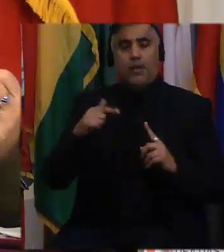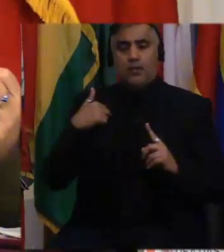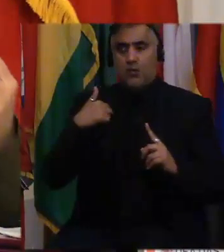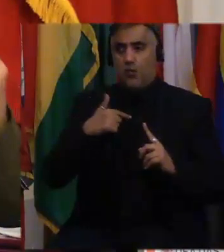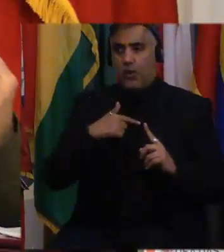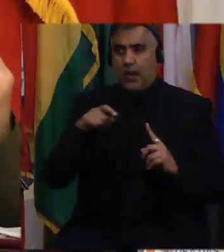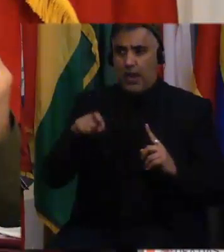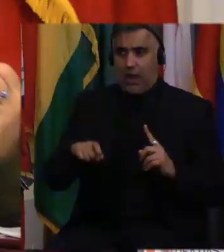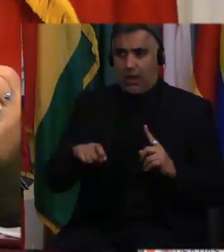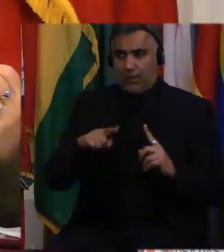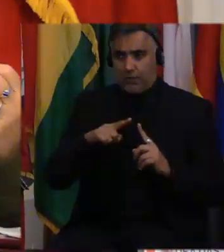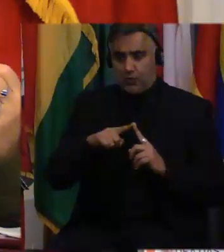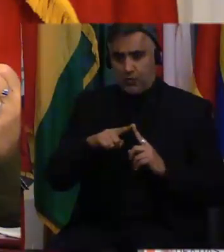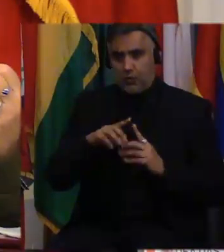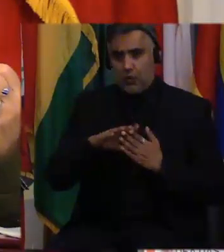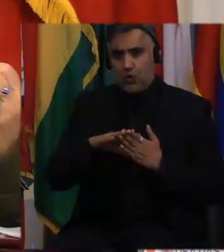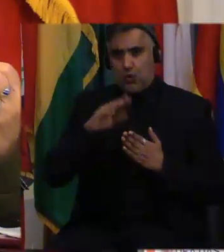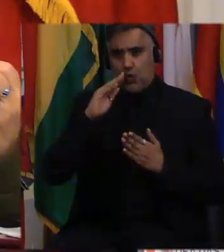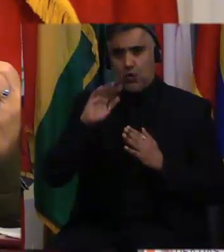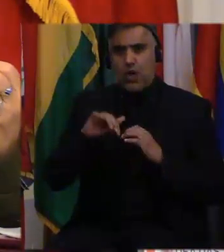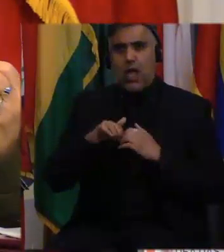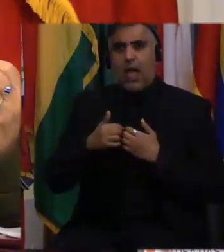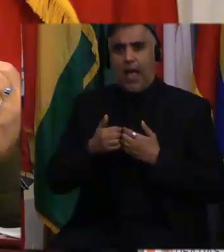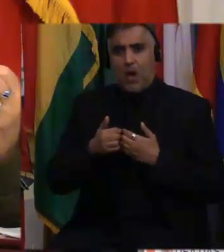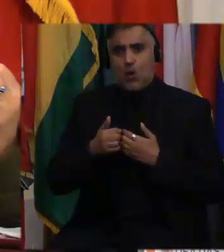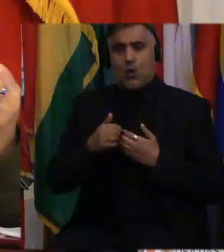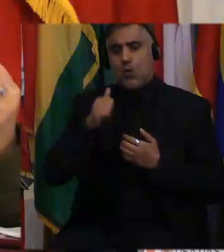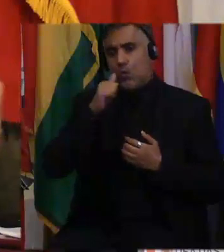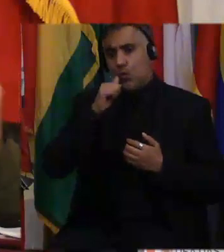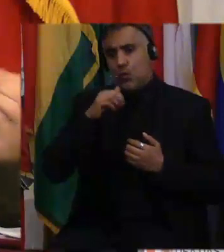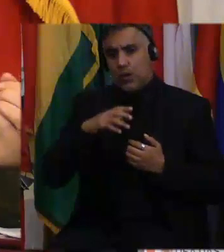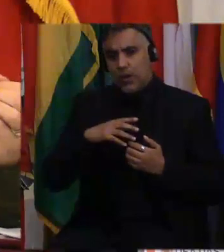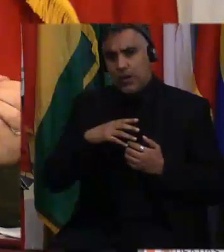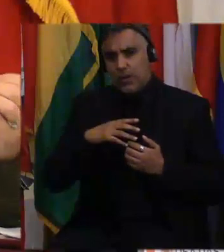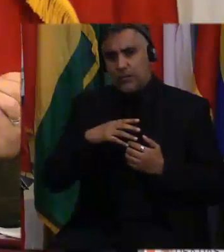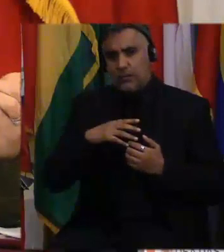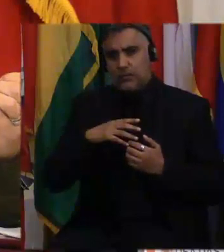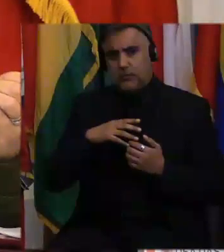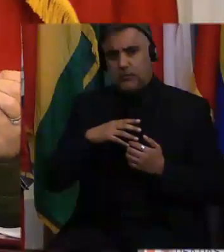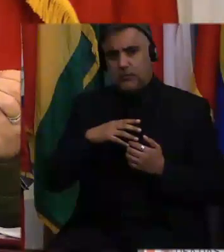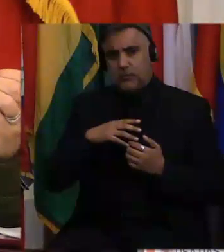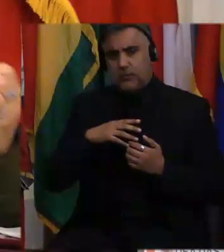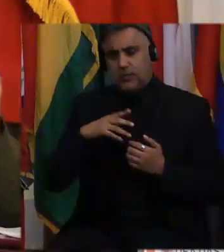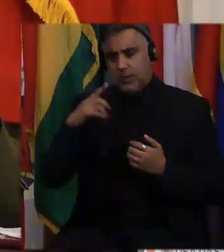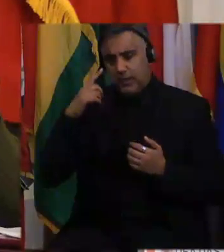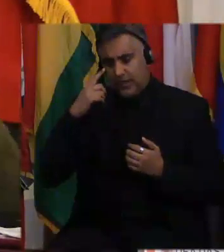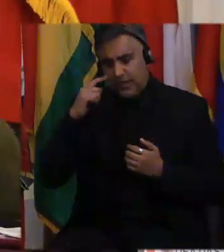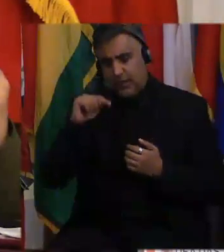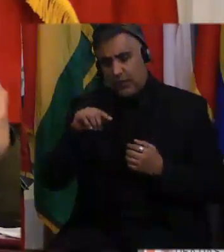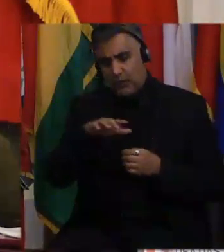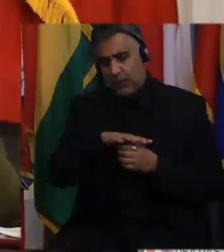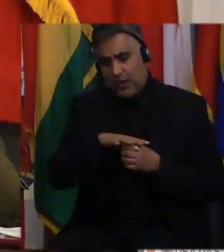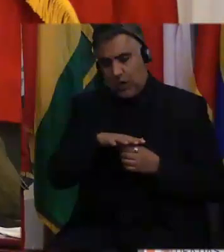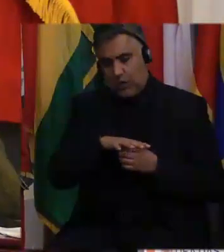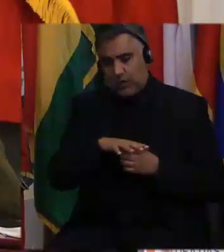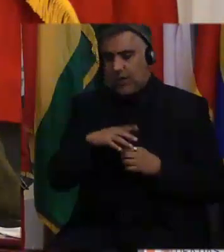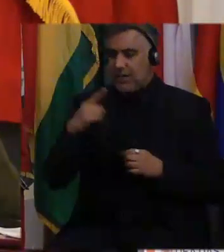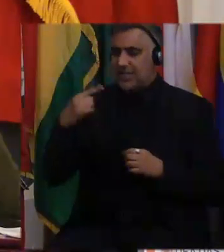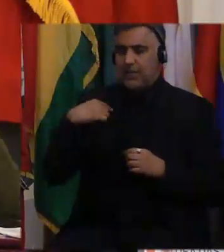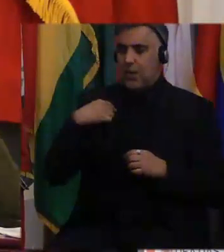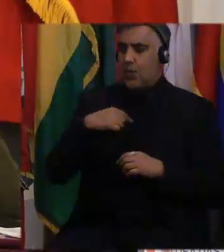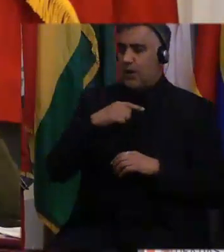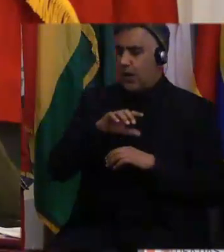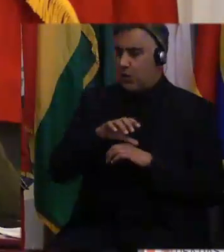a conocer cómo piensan las personas en las áreas rurales, cosa a la cual no estamos acostumbradas. Eso por un lado.